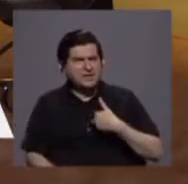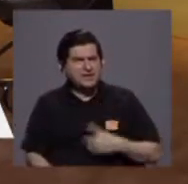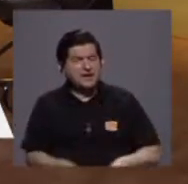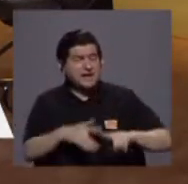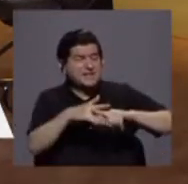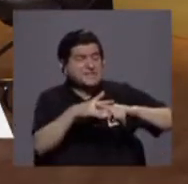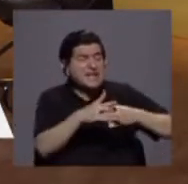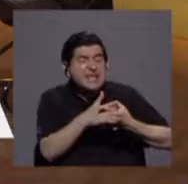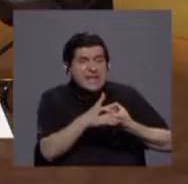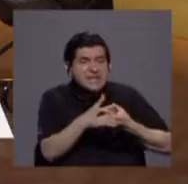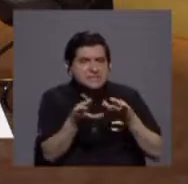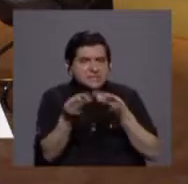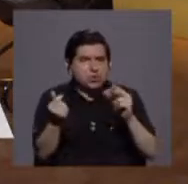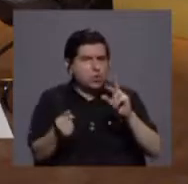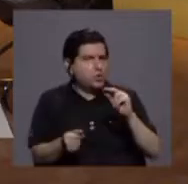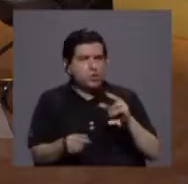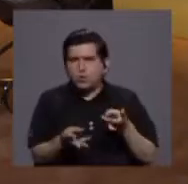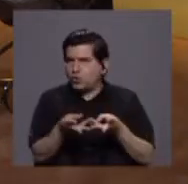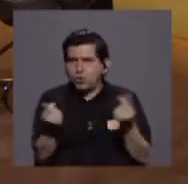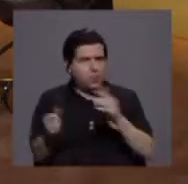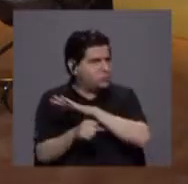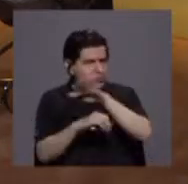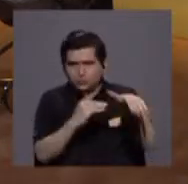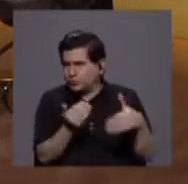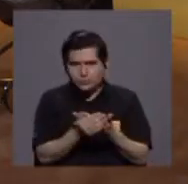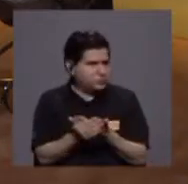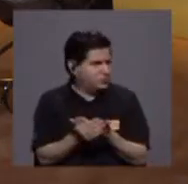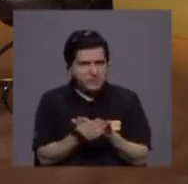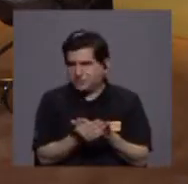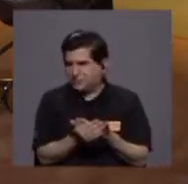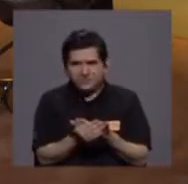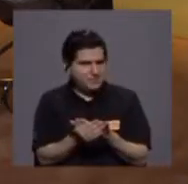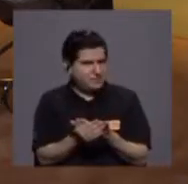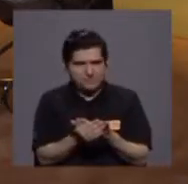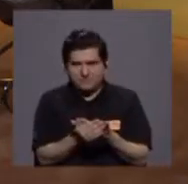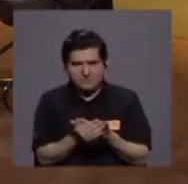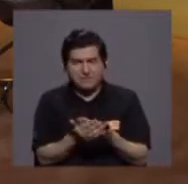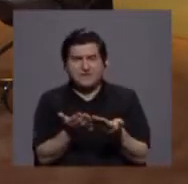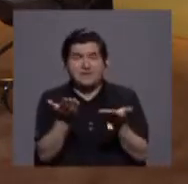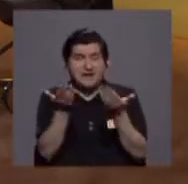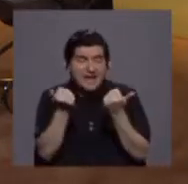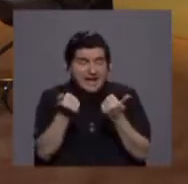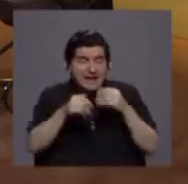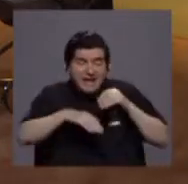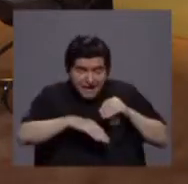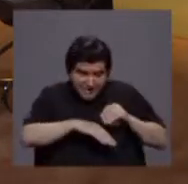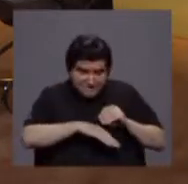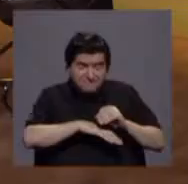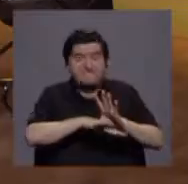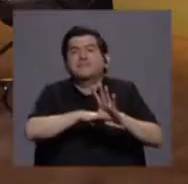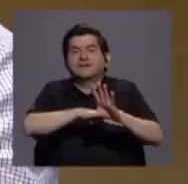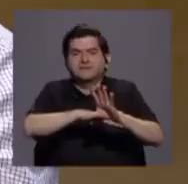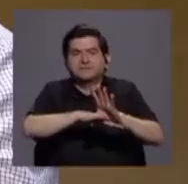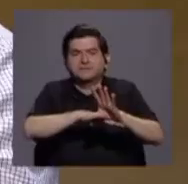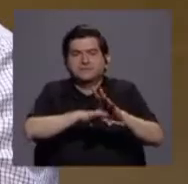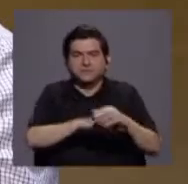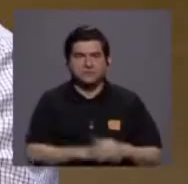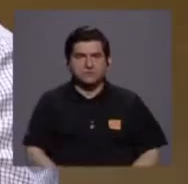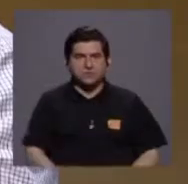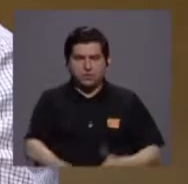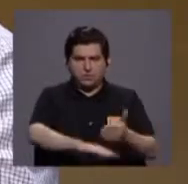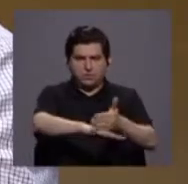de la solución, no es la solución. Y si se quiere que el efecto de